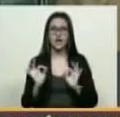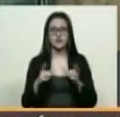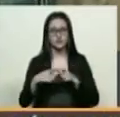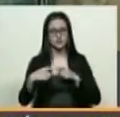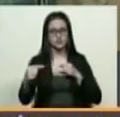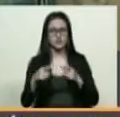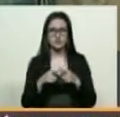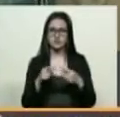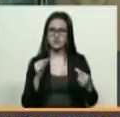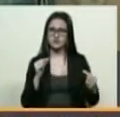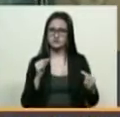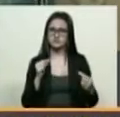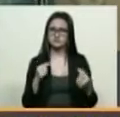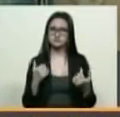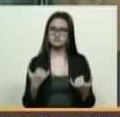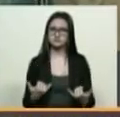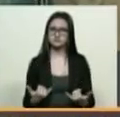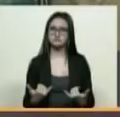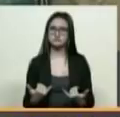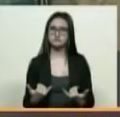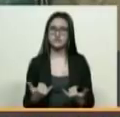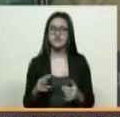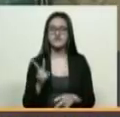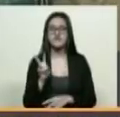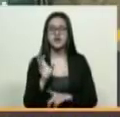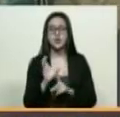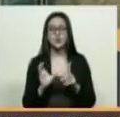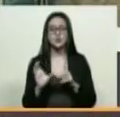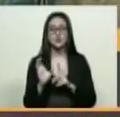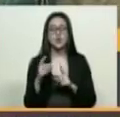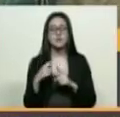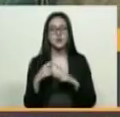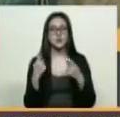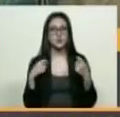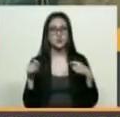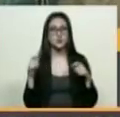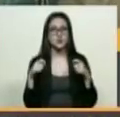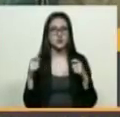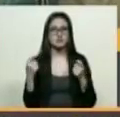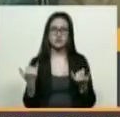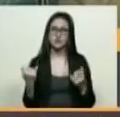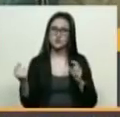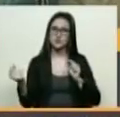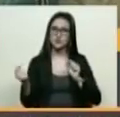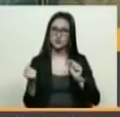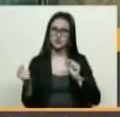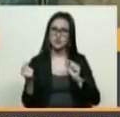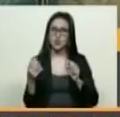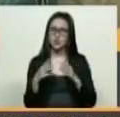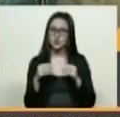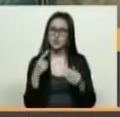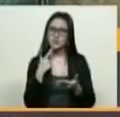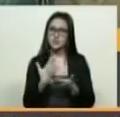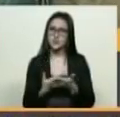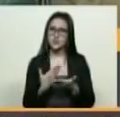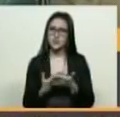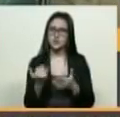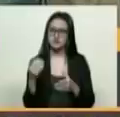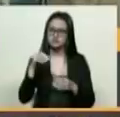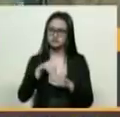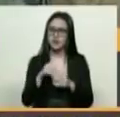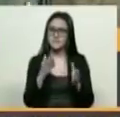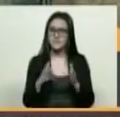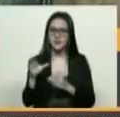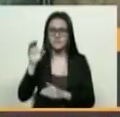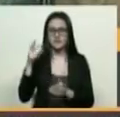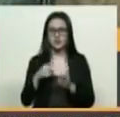Teresa Carreño, donde se lleva a cabo el Viernes de Cultura y Turismo. En esta oportunidad para discutir o debatir las propuestas que serán incluidas en el Plan de la